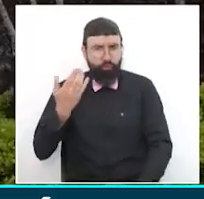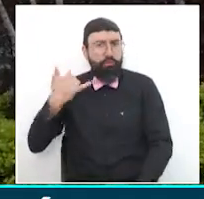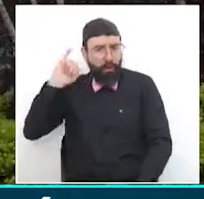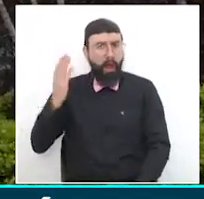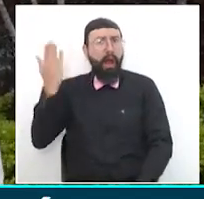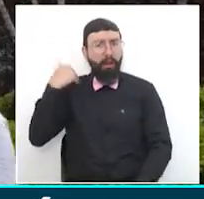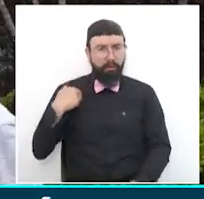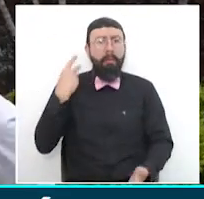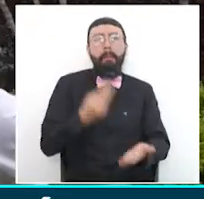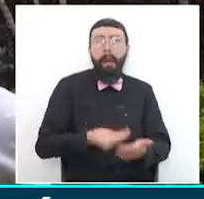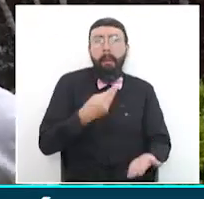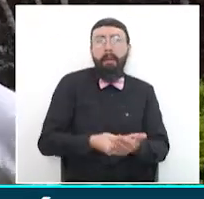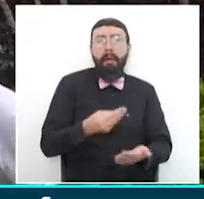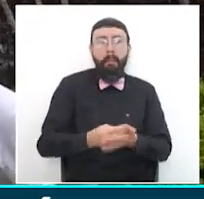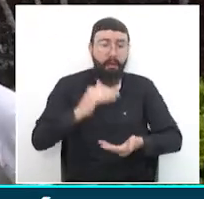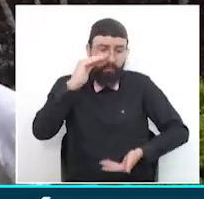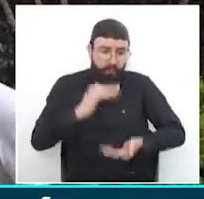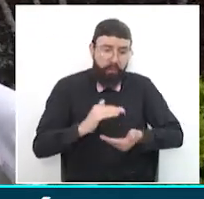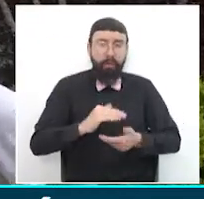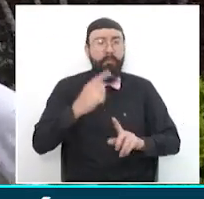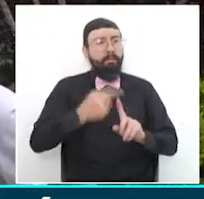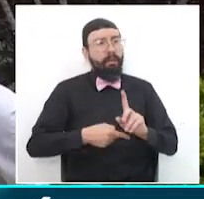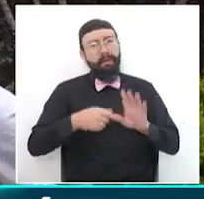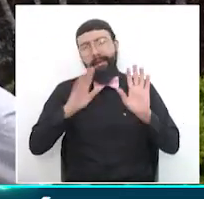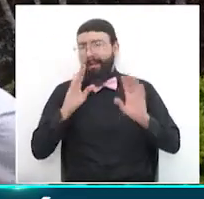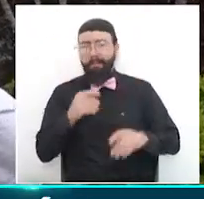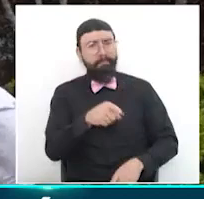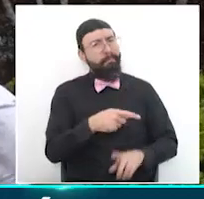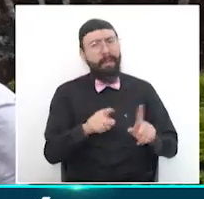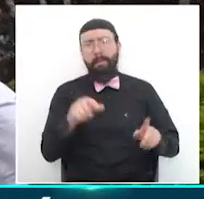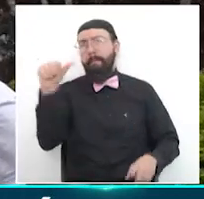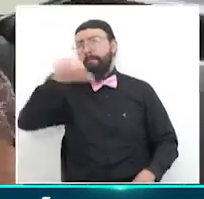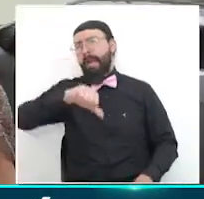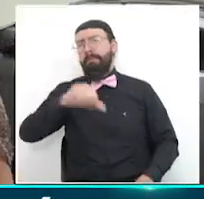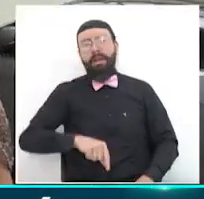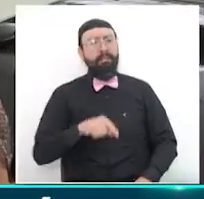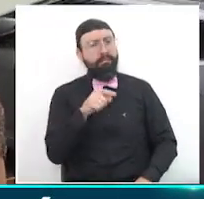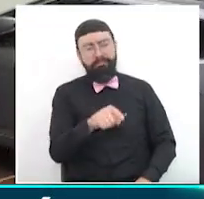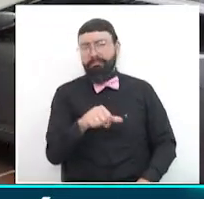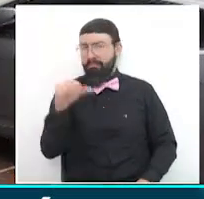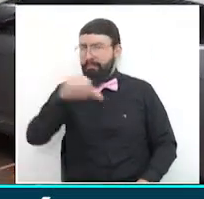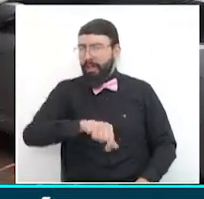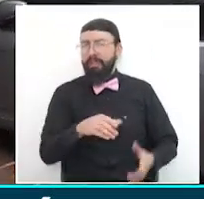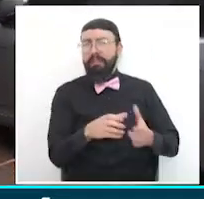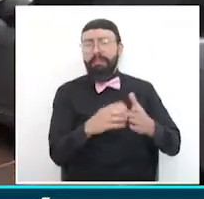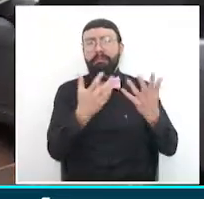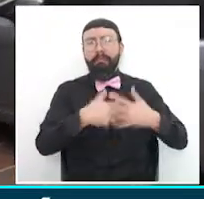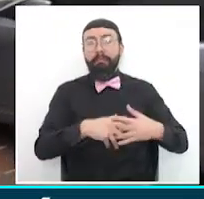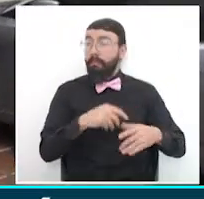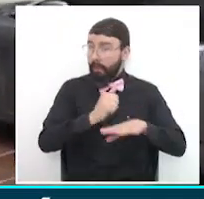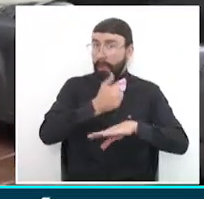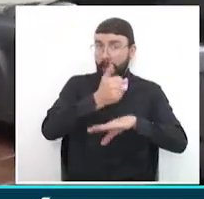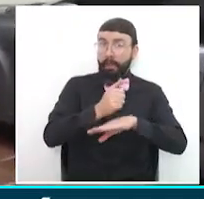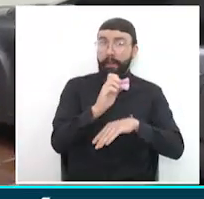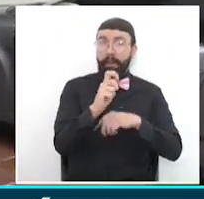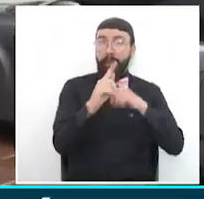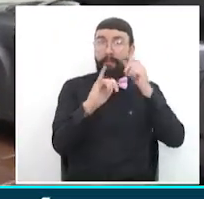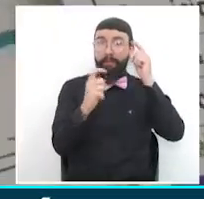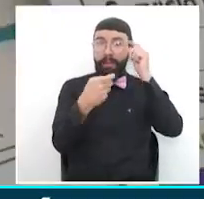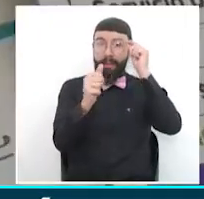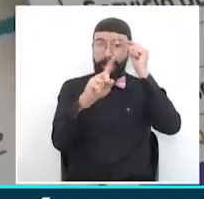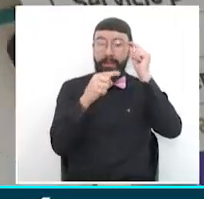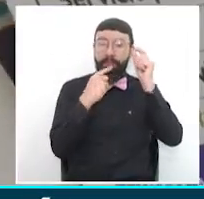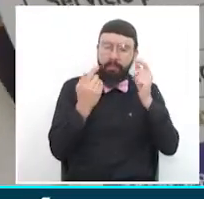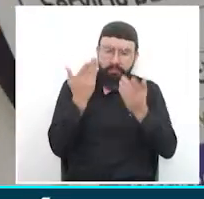sale uno de esas cosas. Pero el servicio es muy malo, en general el servicio estaba muy malo. La gerencia de Efigas relacionó las variaciones de las tarifas